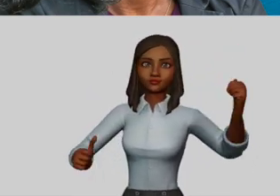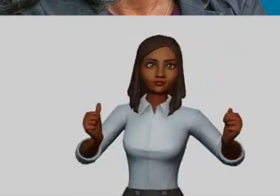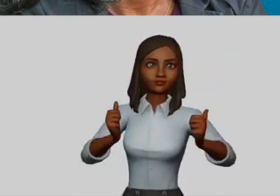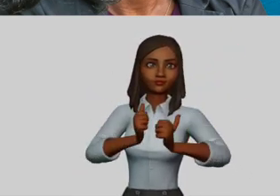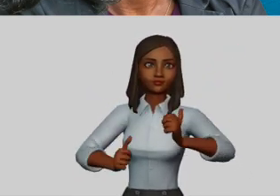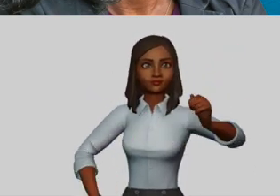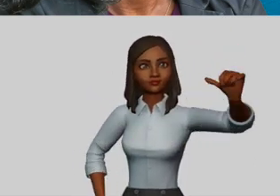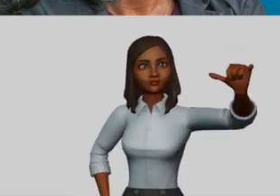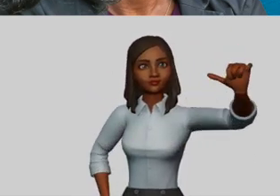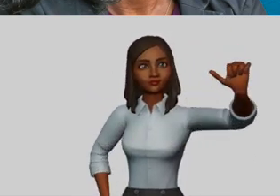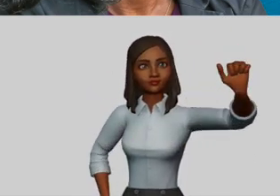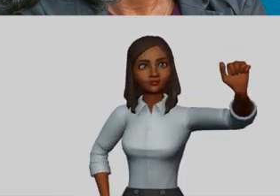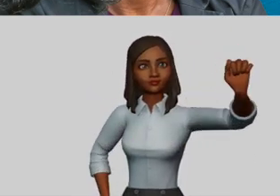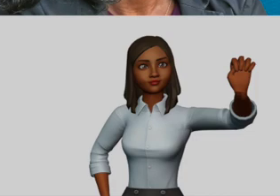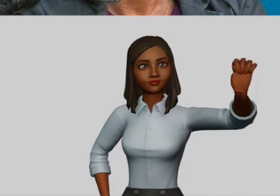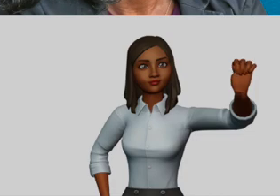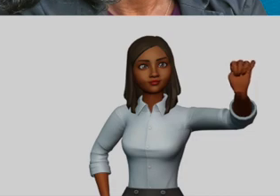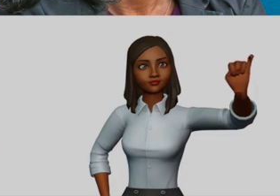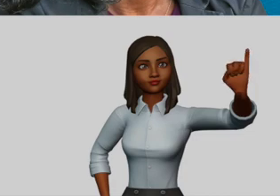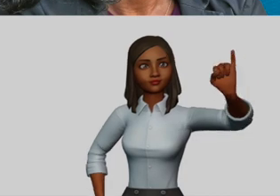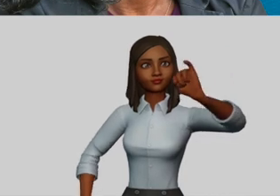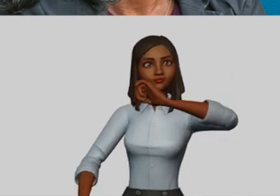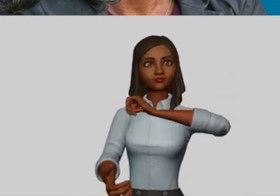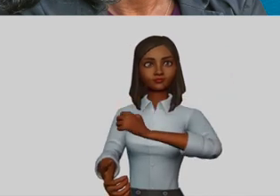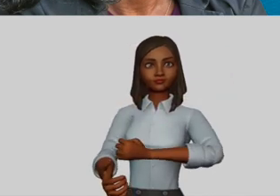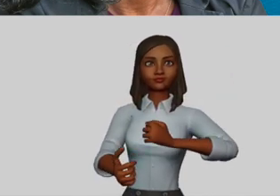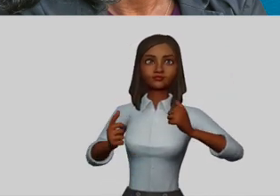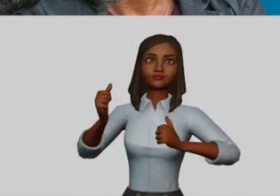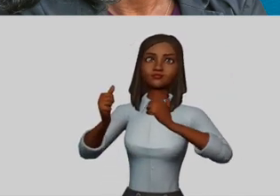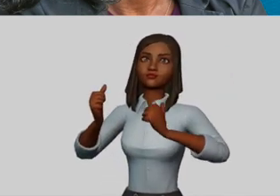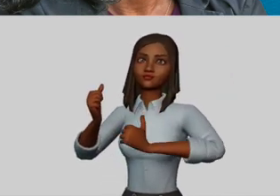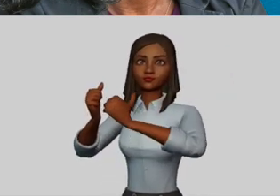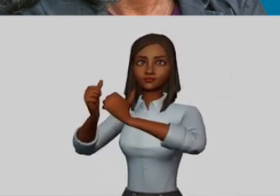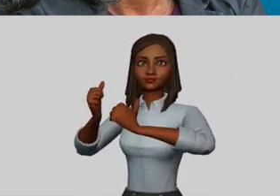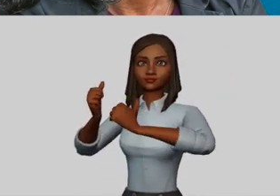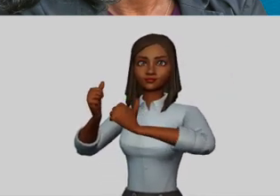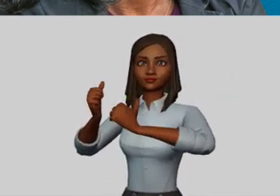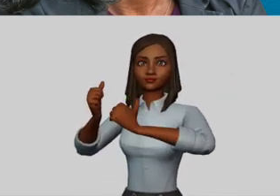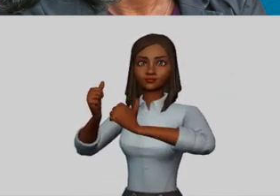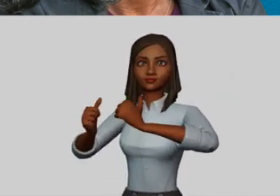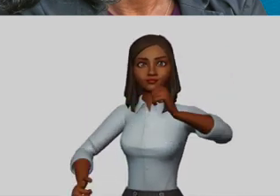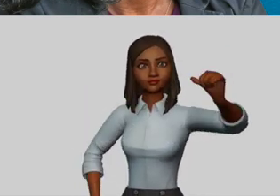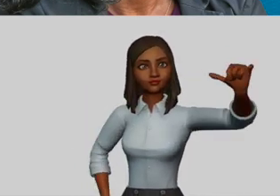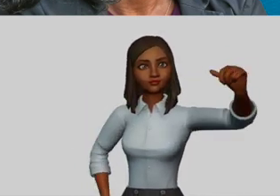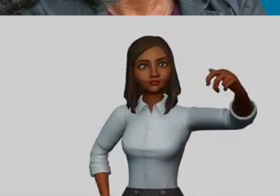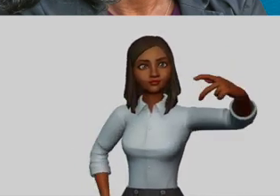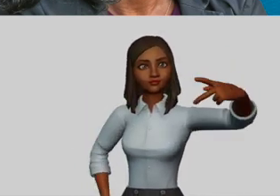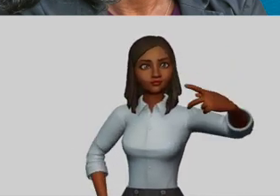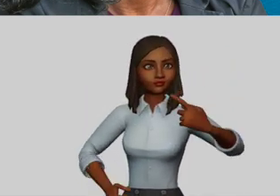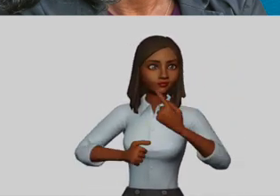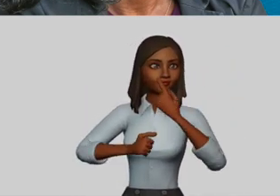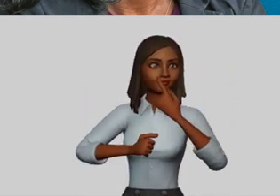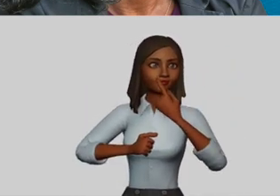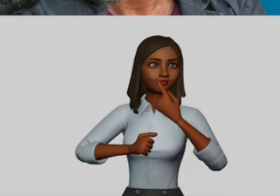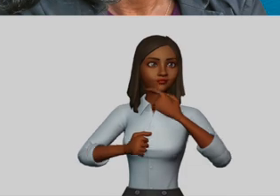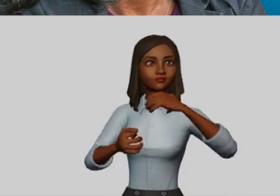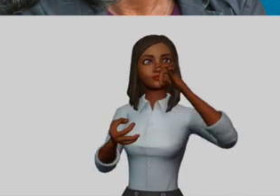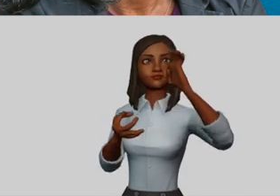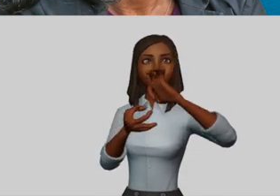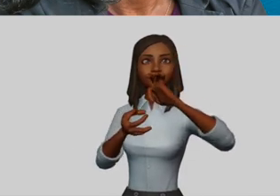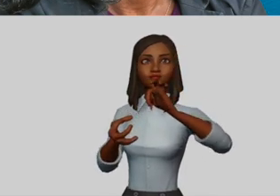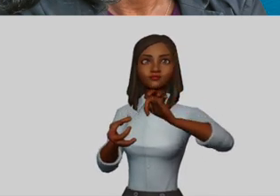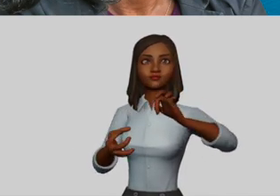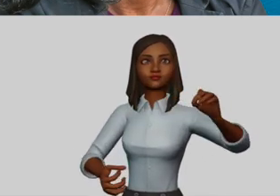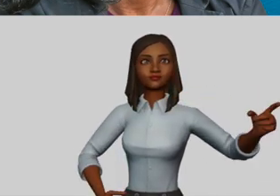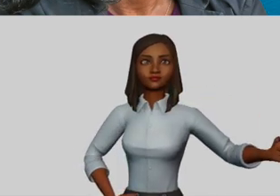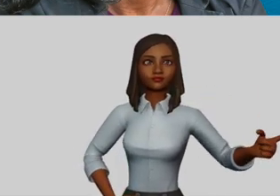un video, nos ayudan con personas de Google que podemos hablar ahora. Yo, ay Dios, perdóname,